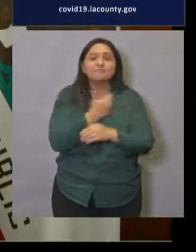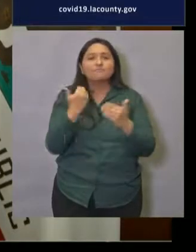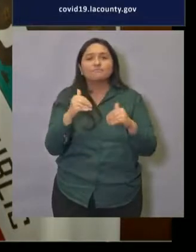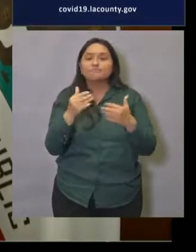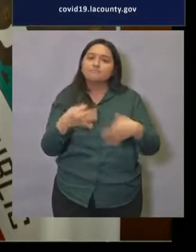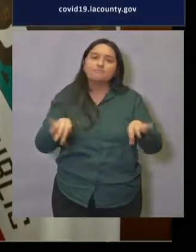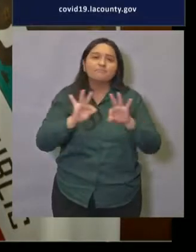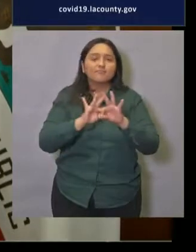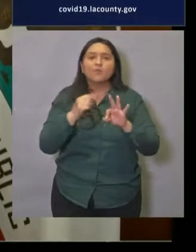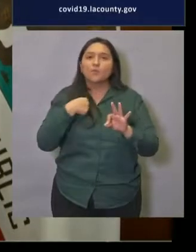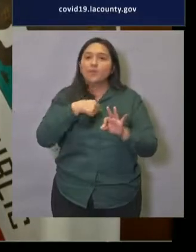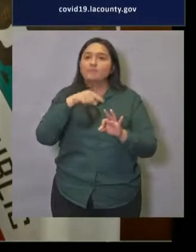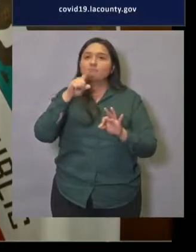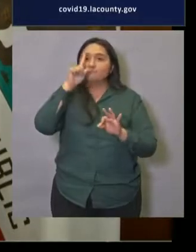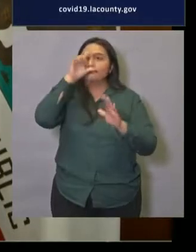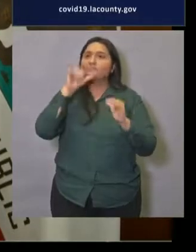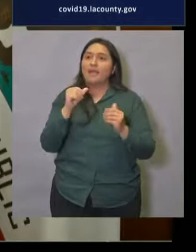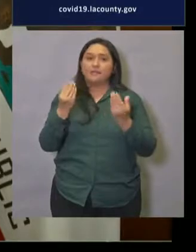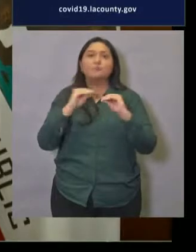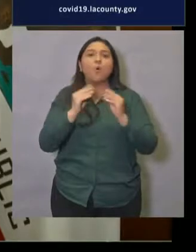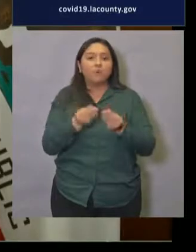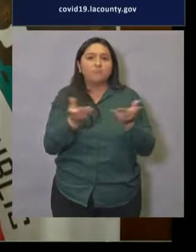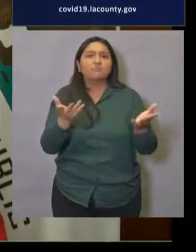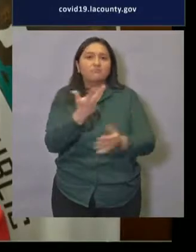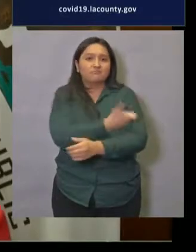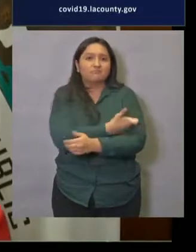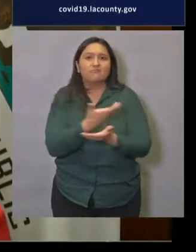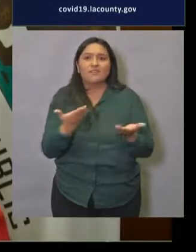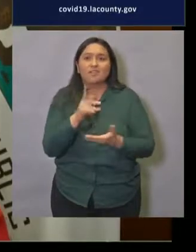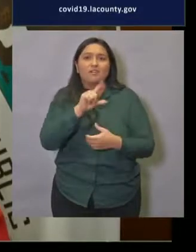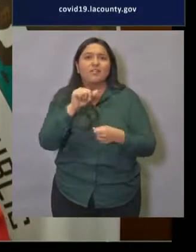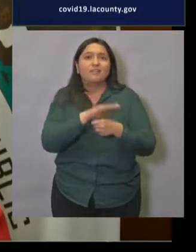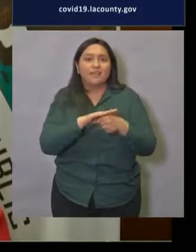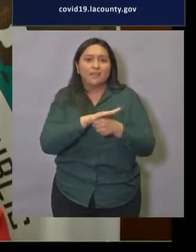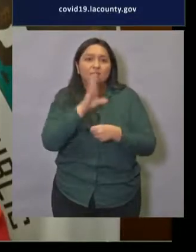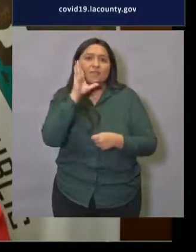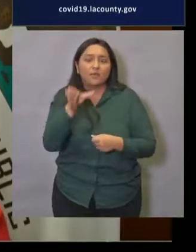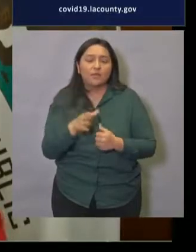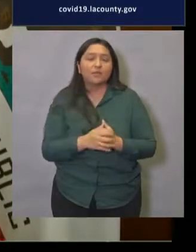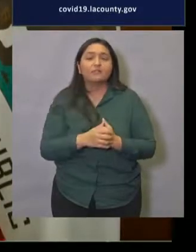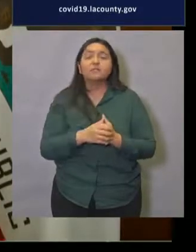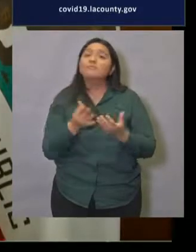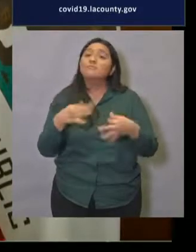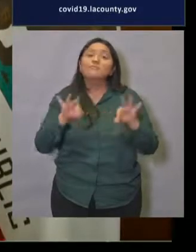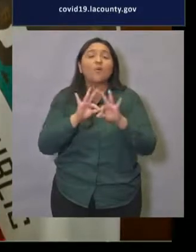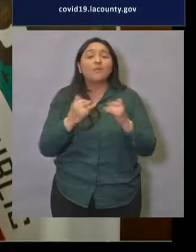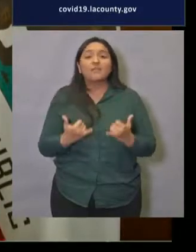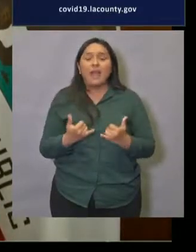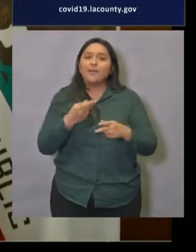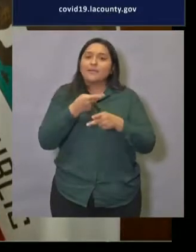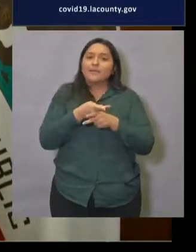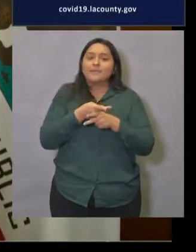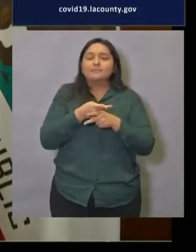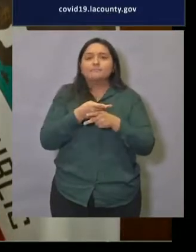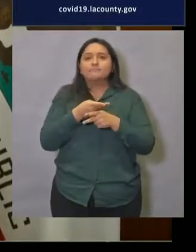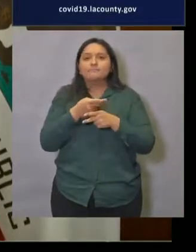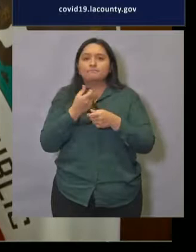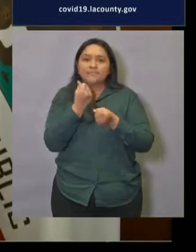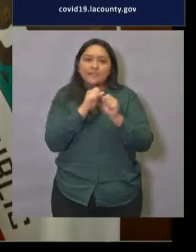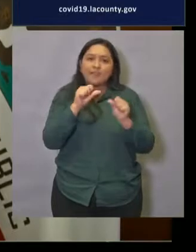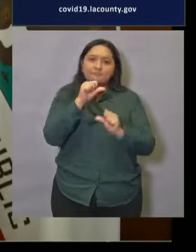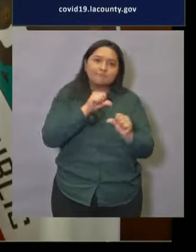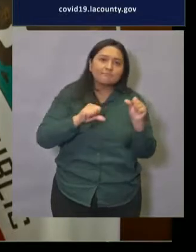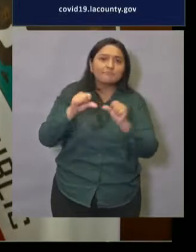más vacunas aquí en el condado. Solo tenemos que seguir cuidándonos unos a otros para